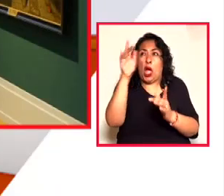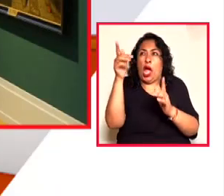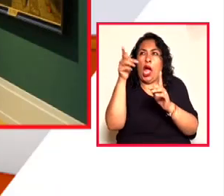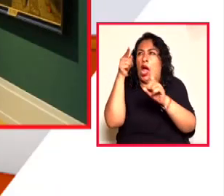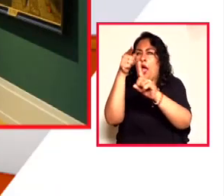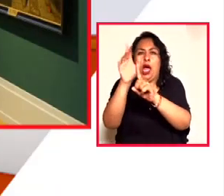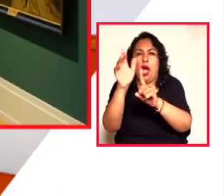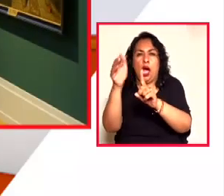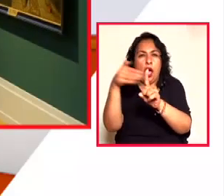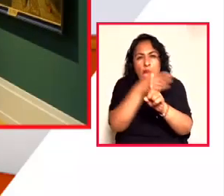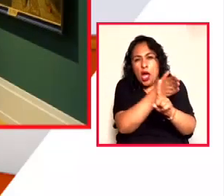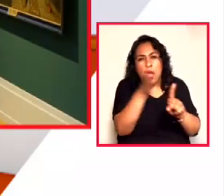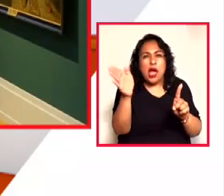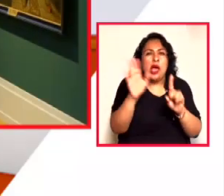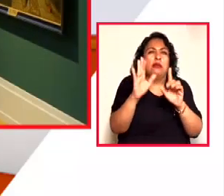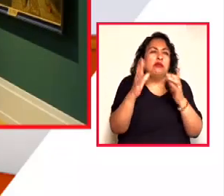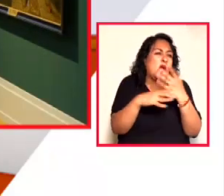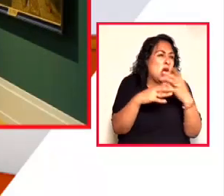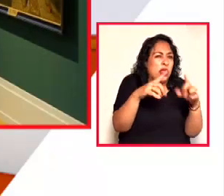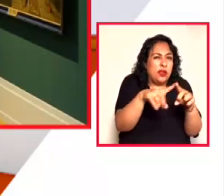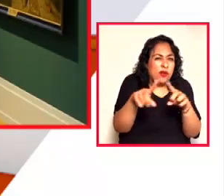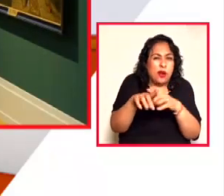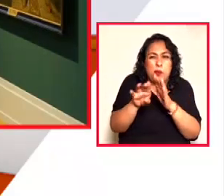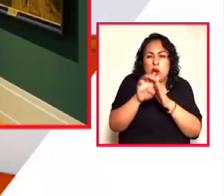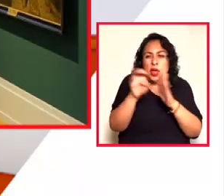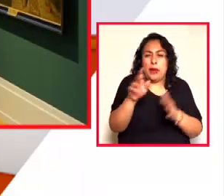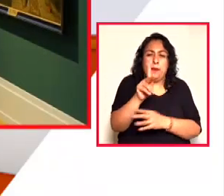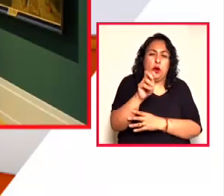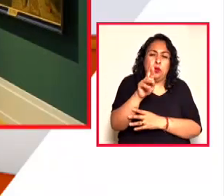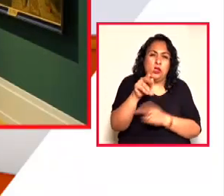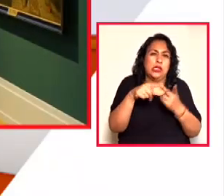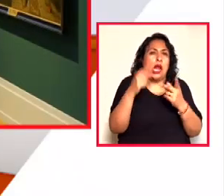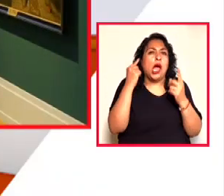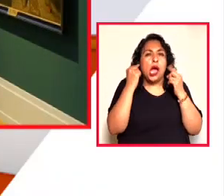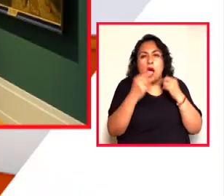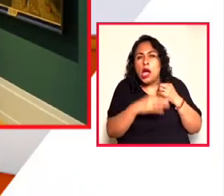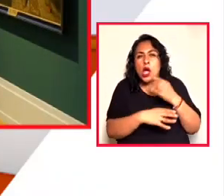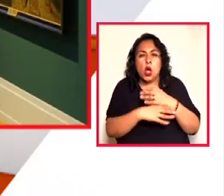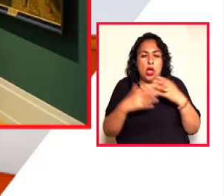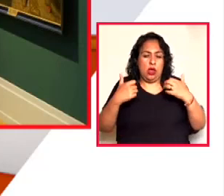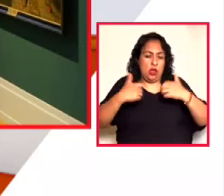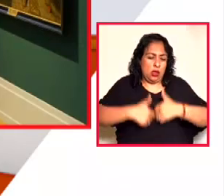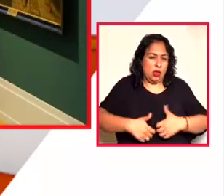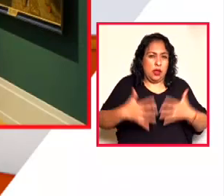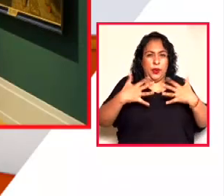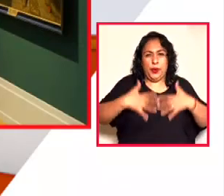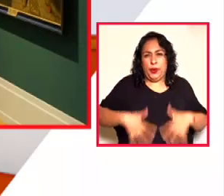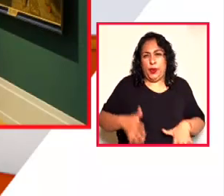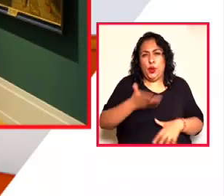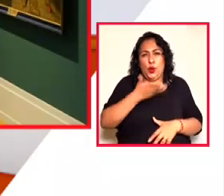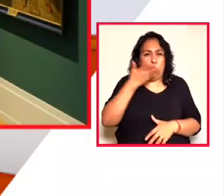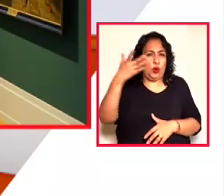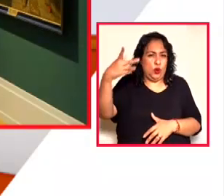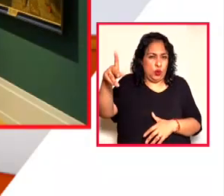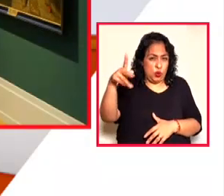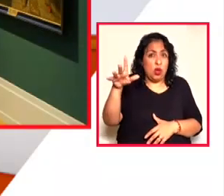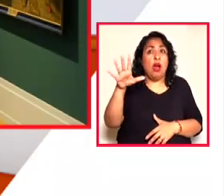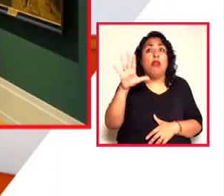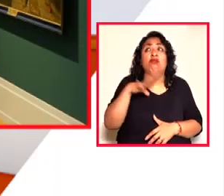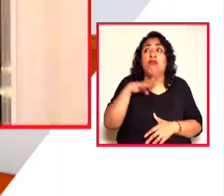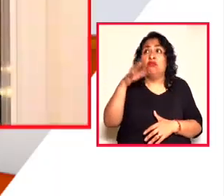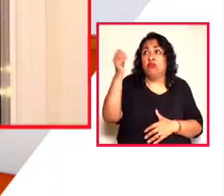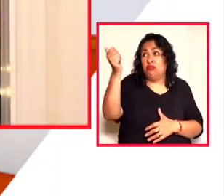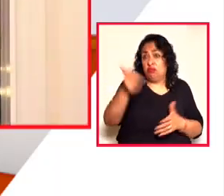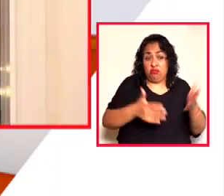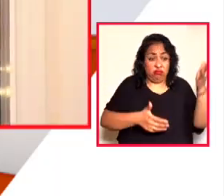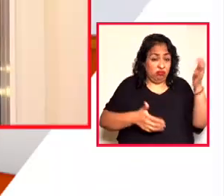de distintos tipos de objetos, como porcelanas, accesorios, trajes y vestimentas típicas que iban llegando a